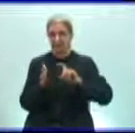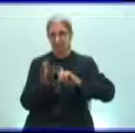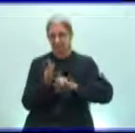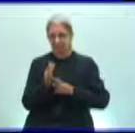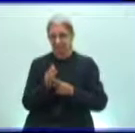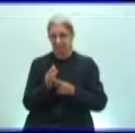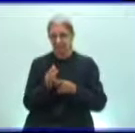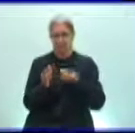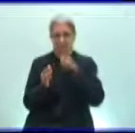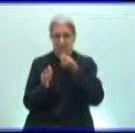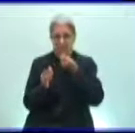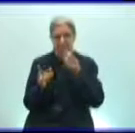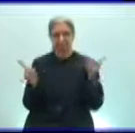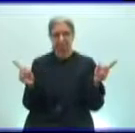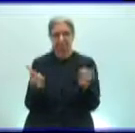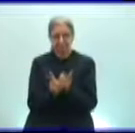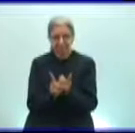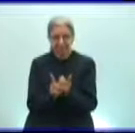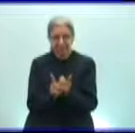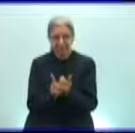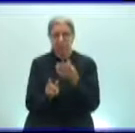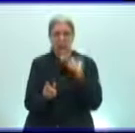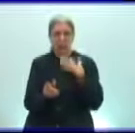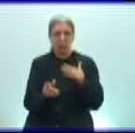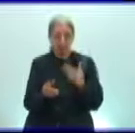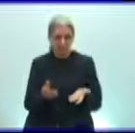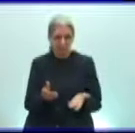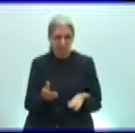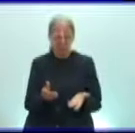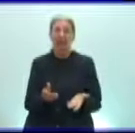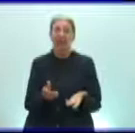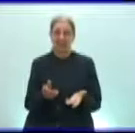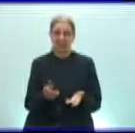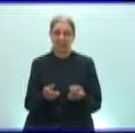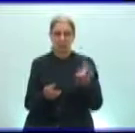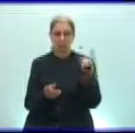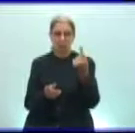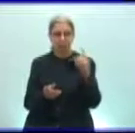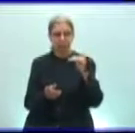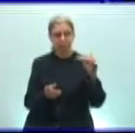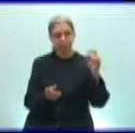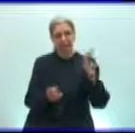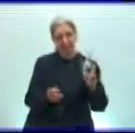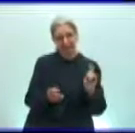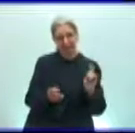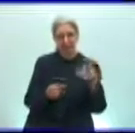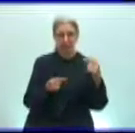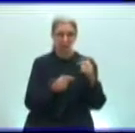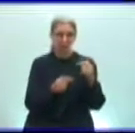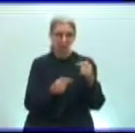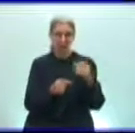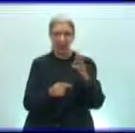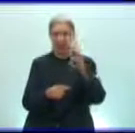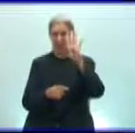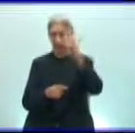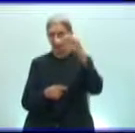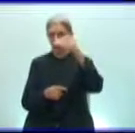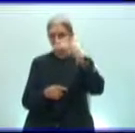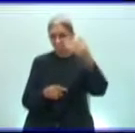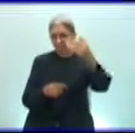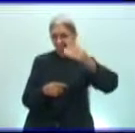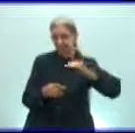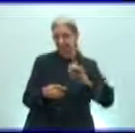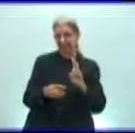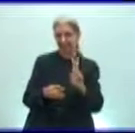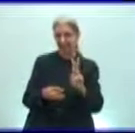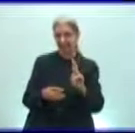podemos simplificar, o generalmente se simplifica de la siguiente forma, así. Es decir, yo coloco la barra, indico la multiplicación,